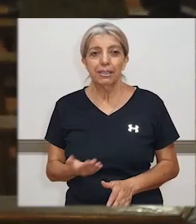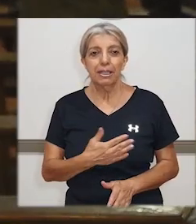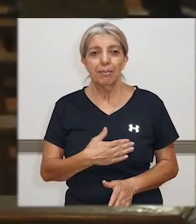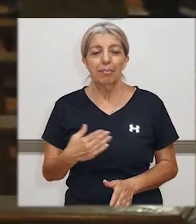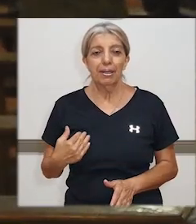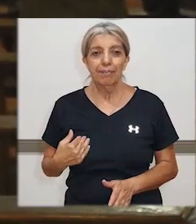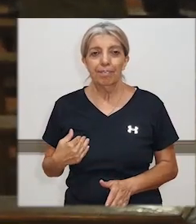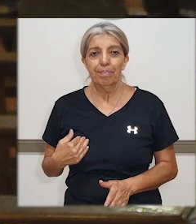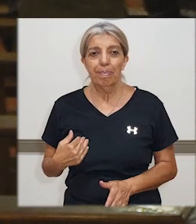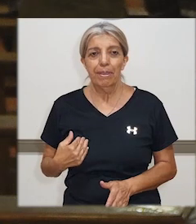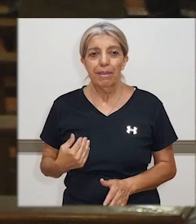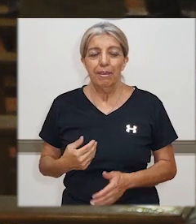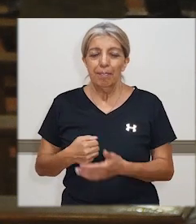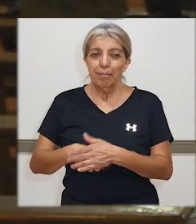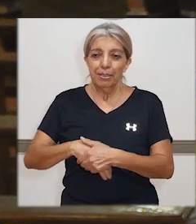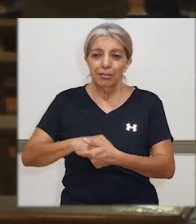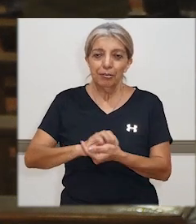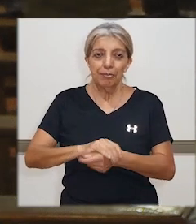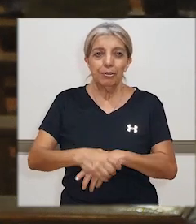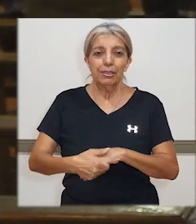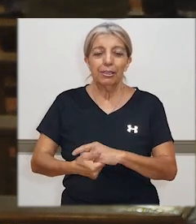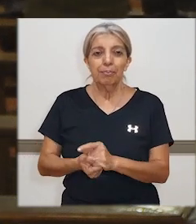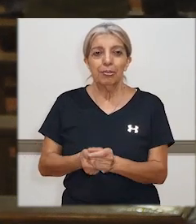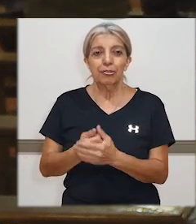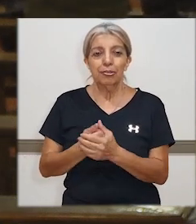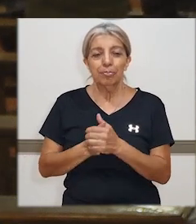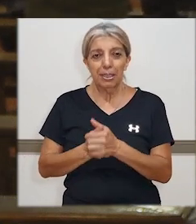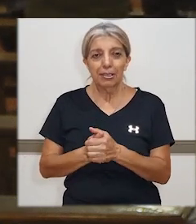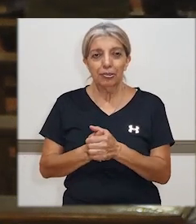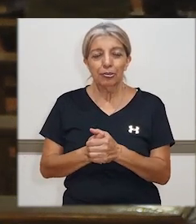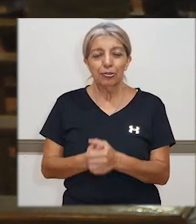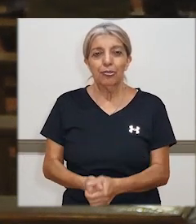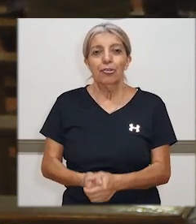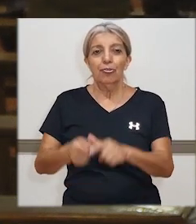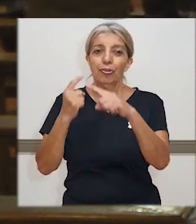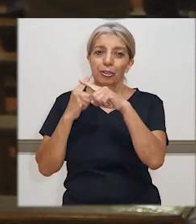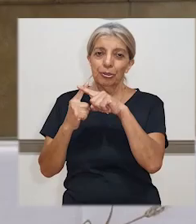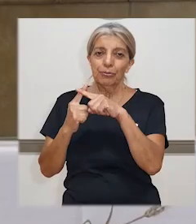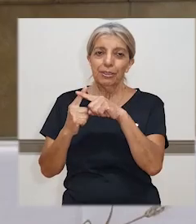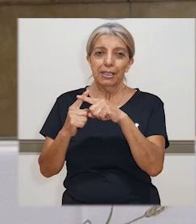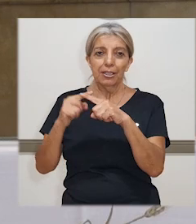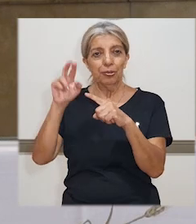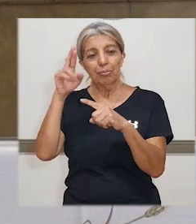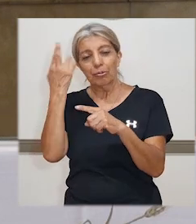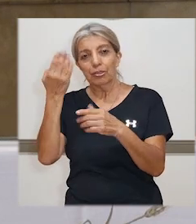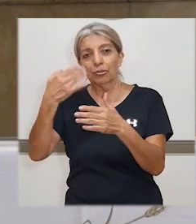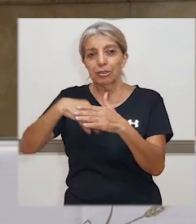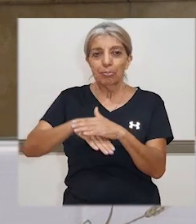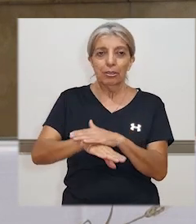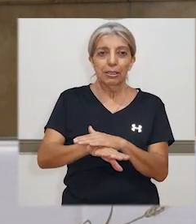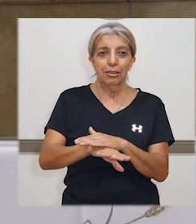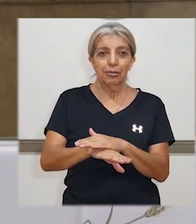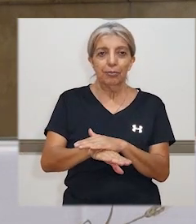de Santa María Virgen, padeció bajo el poder de Poncio Pilato, fue